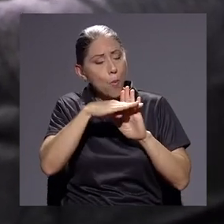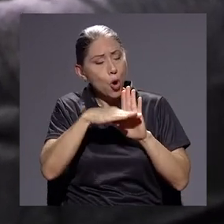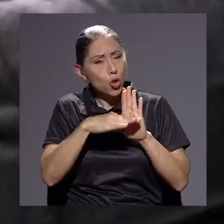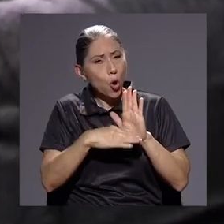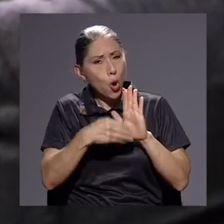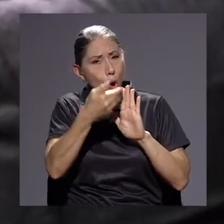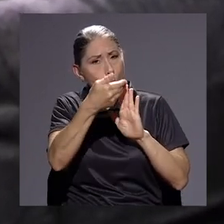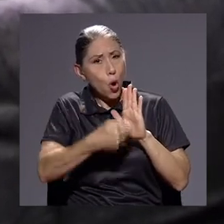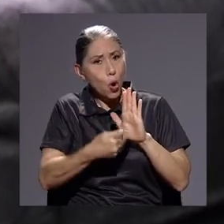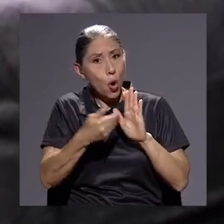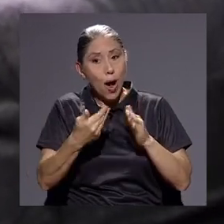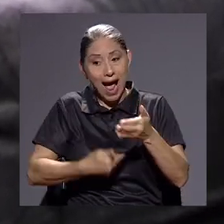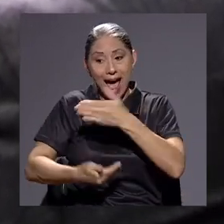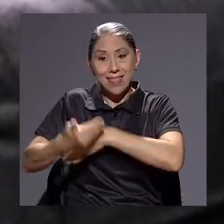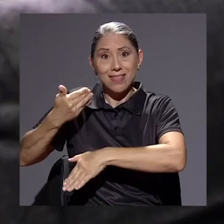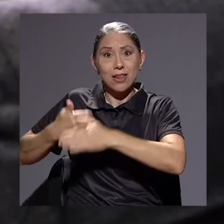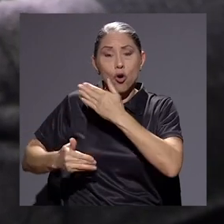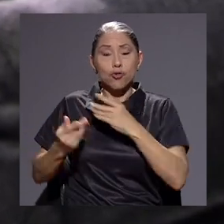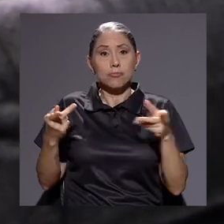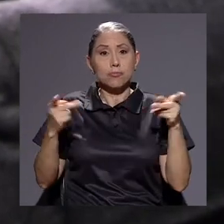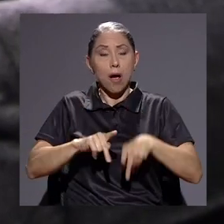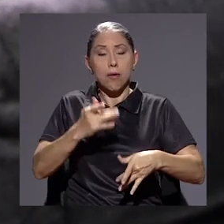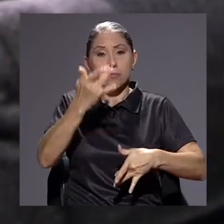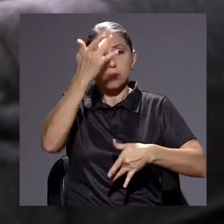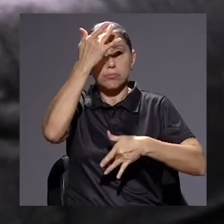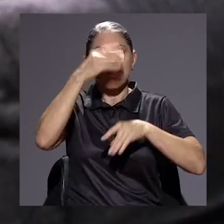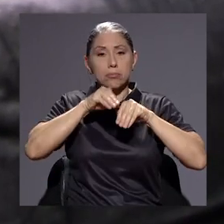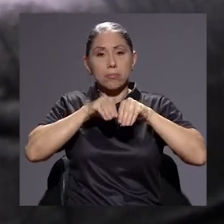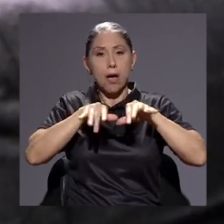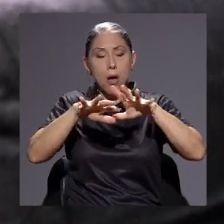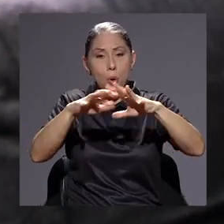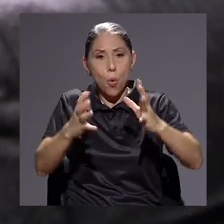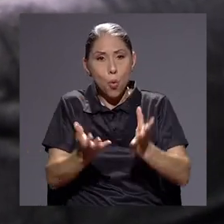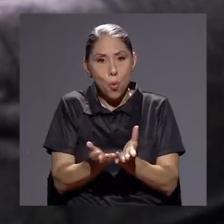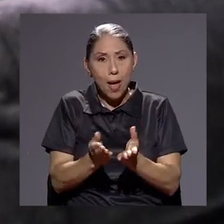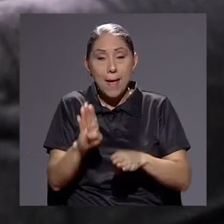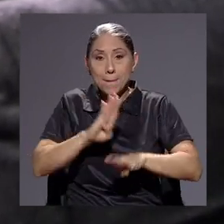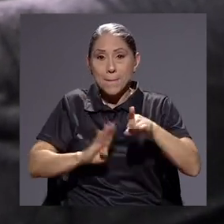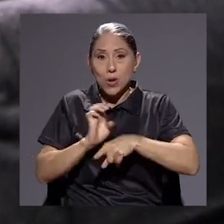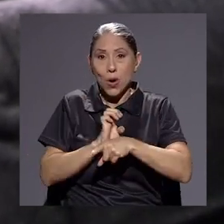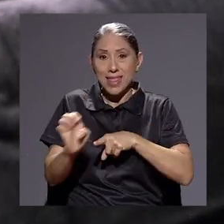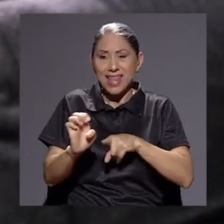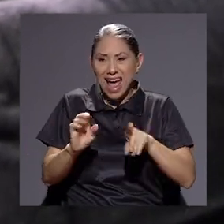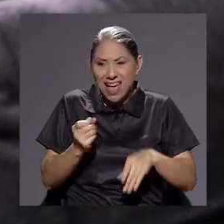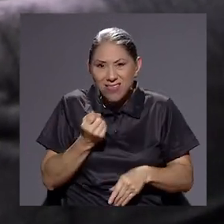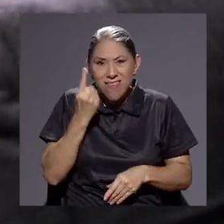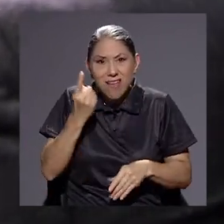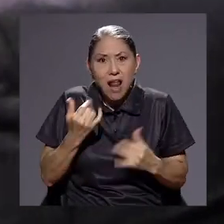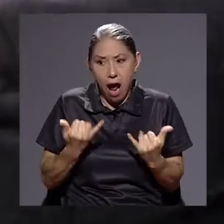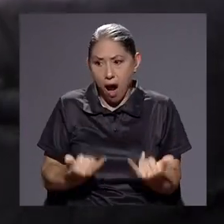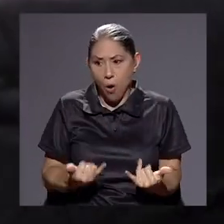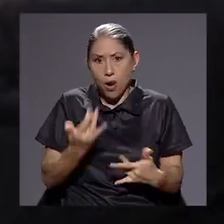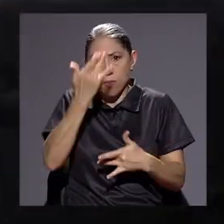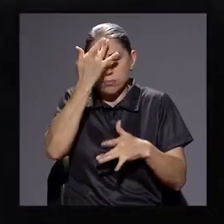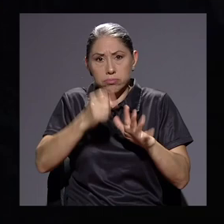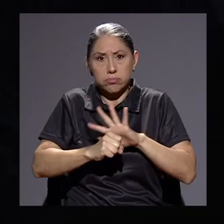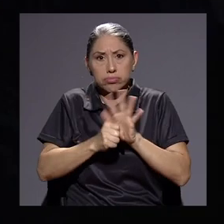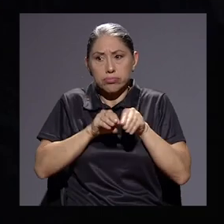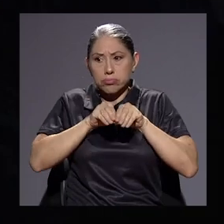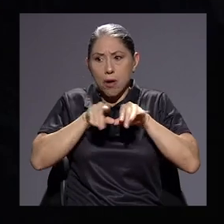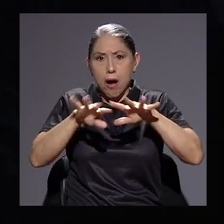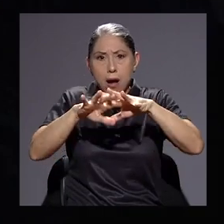anteriormente a eso, nos encontramos con la pandemia. Entonces, ¿cómo entender la bioética en este momento de pandemia?